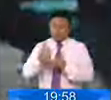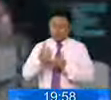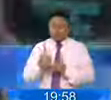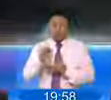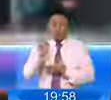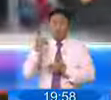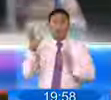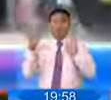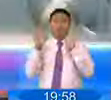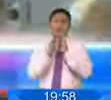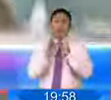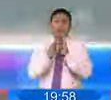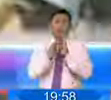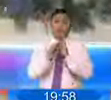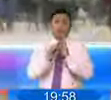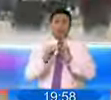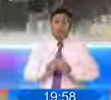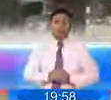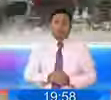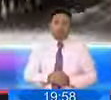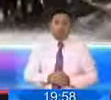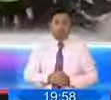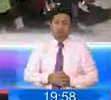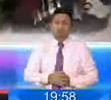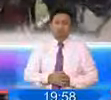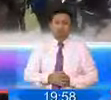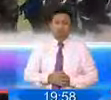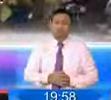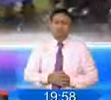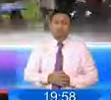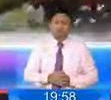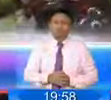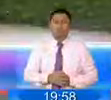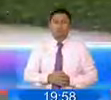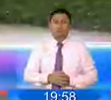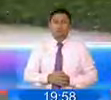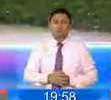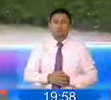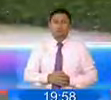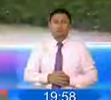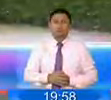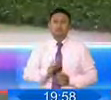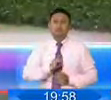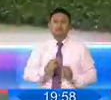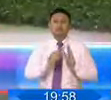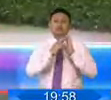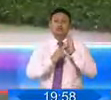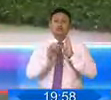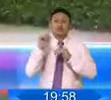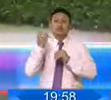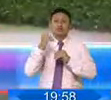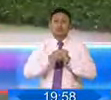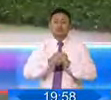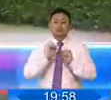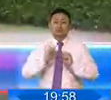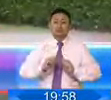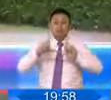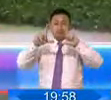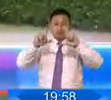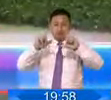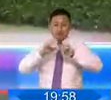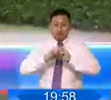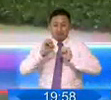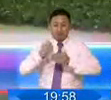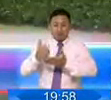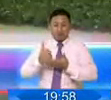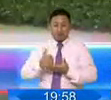se logra solo a través de la página web de la Quito Últimas Noticias 15K. vamos a tener un registro único para Pick2Go. Y aquí nos van a ayudar